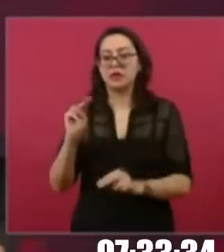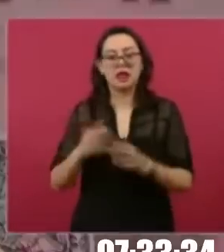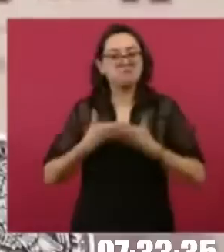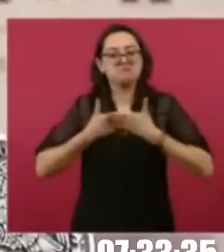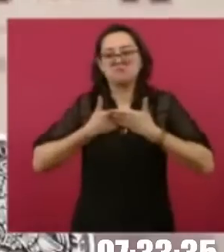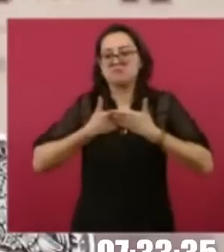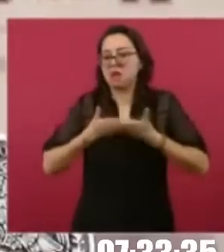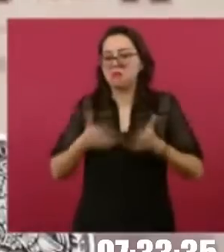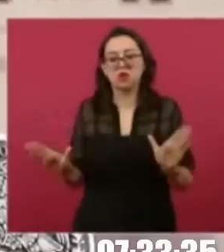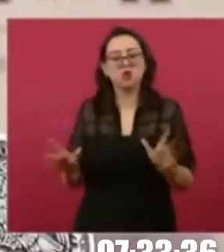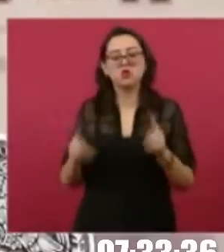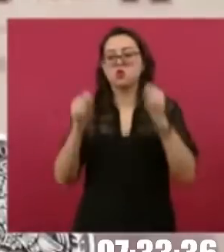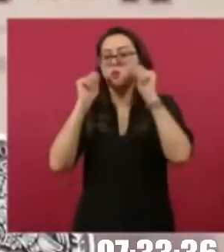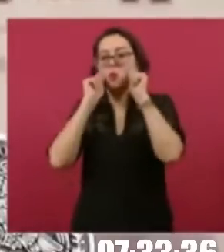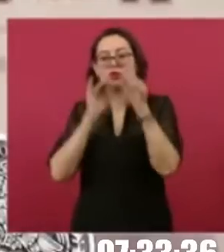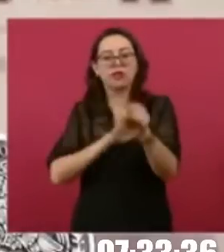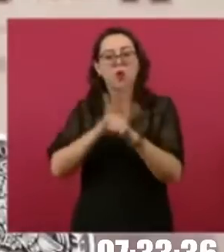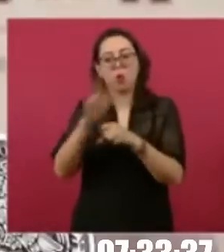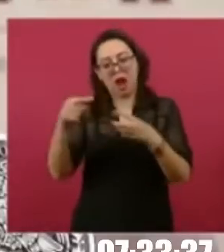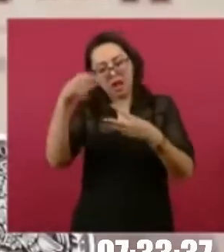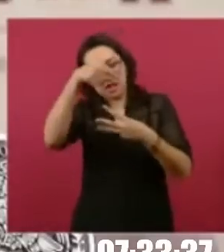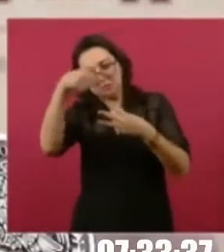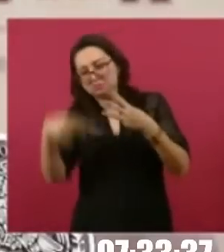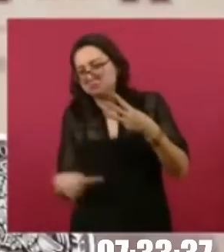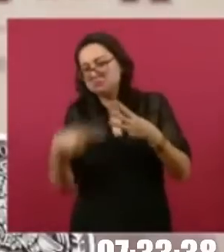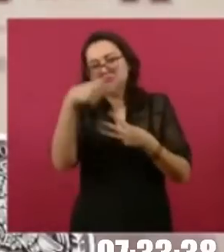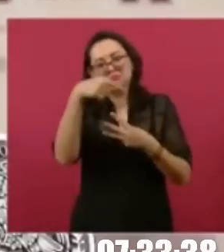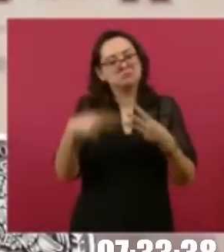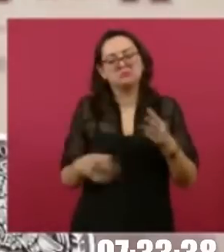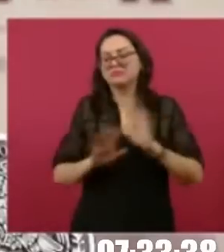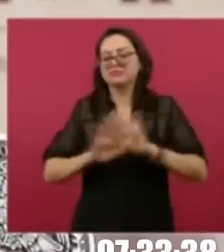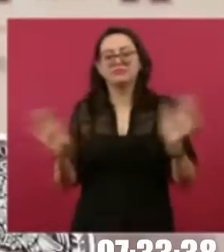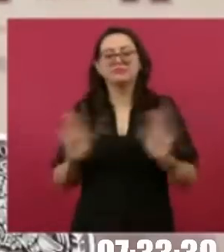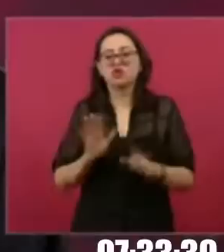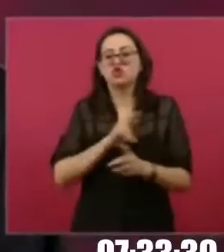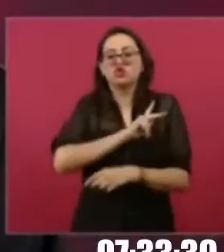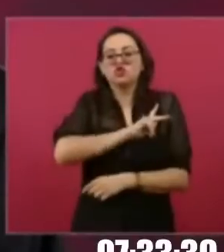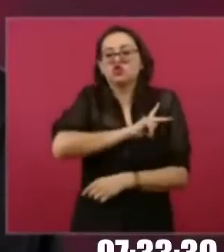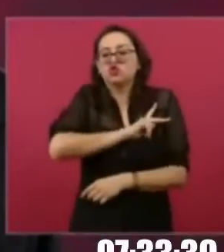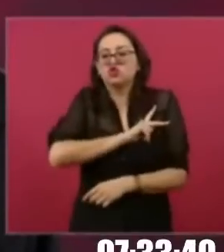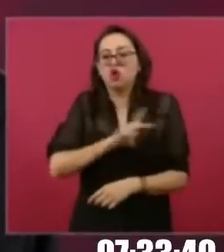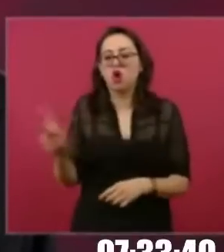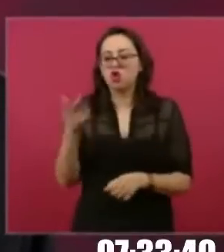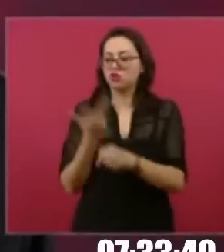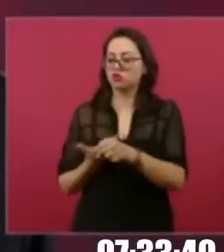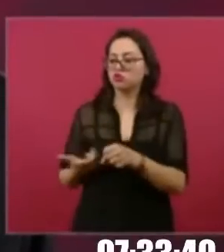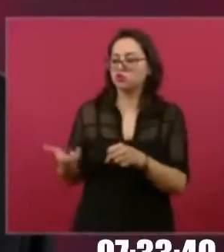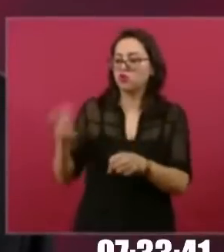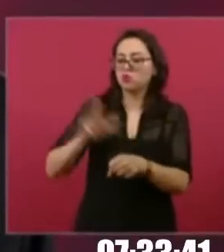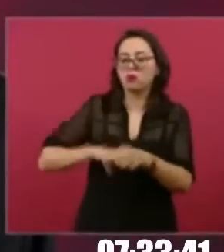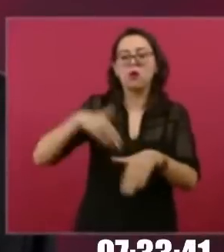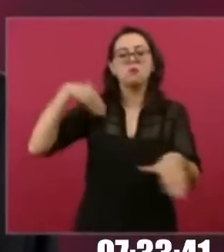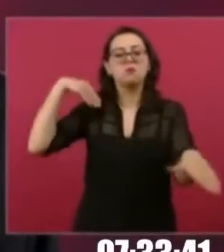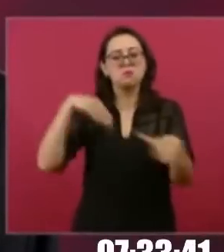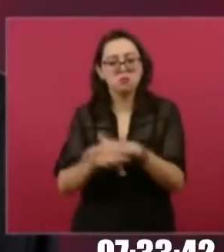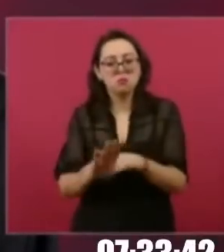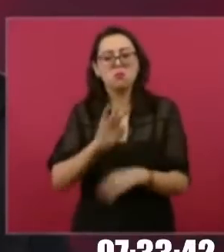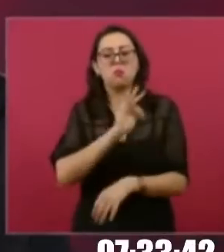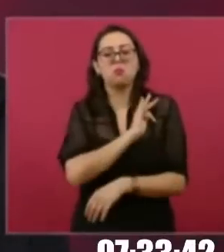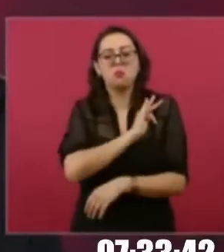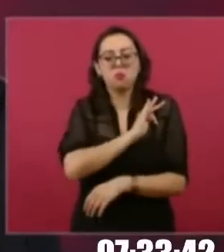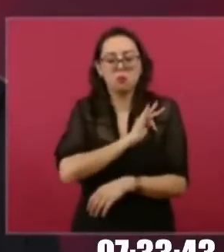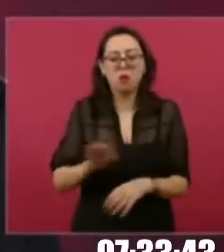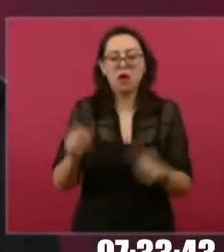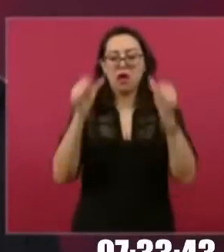sus servicios para población que tiene derecho en otras instituciones y que la cobertura el sistema de salud